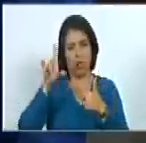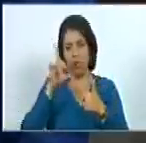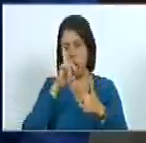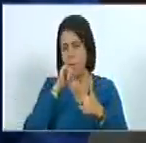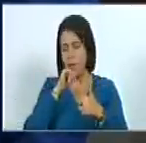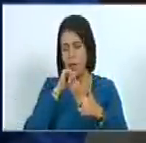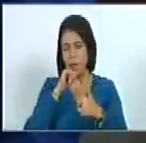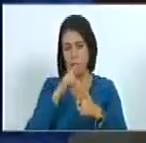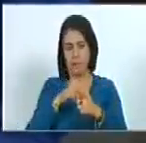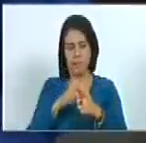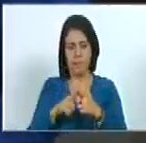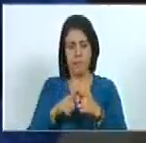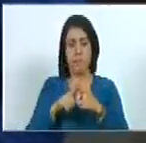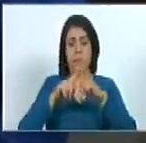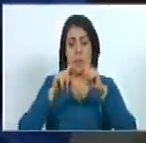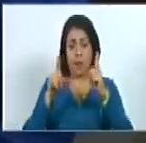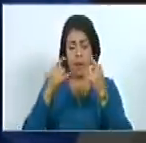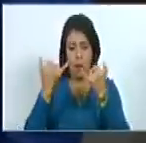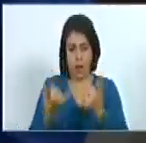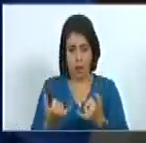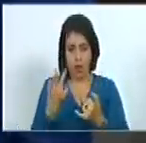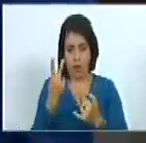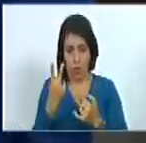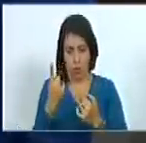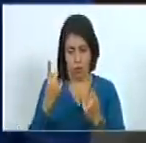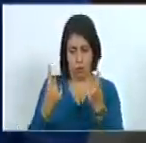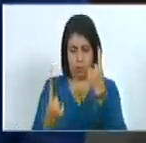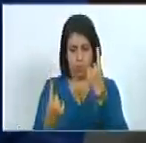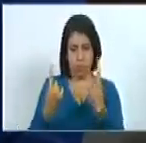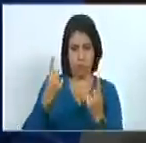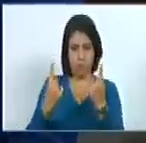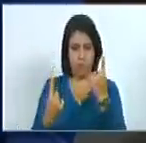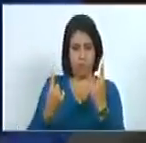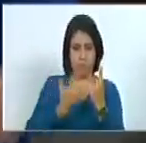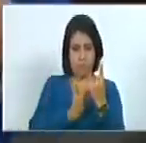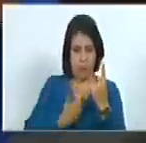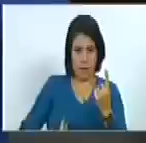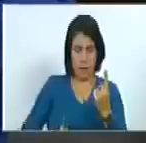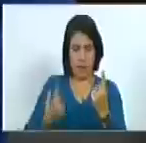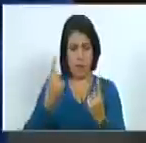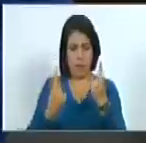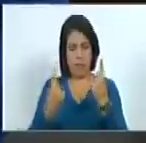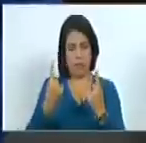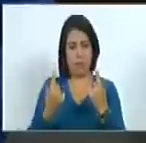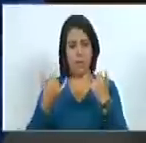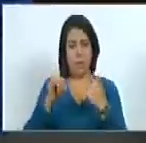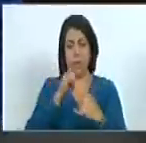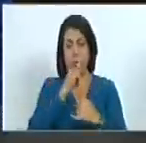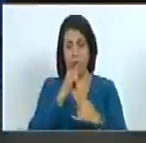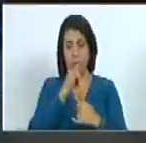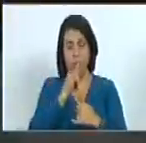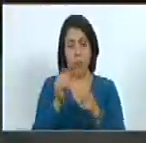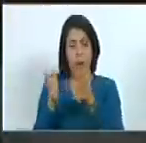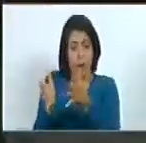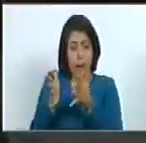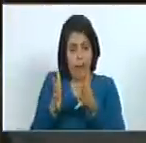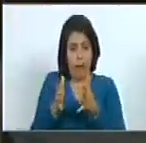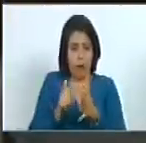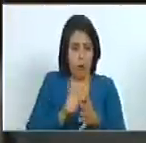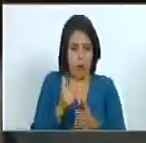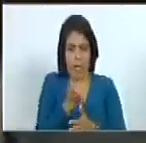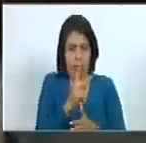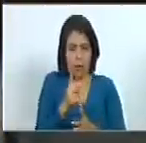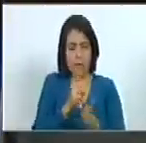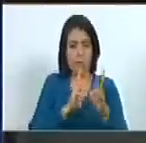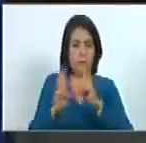existía. Pero los dos candidatos presidenciales principales ya habían anunciado que al ganar